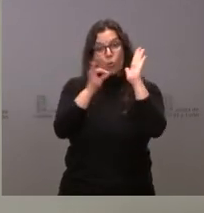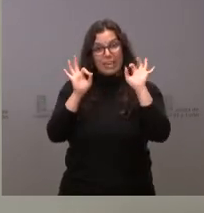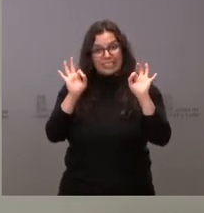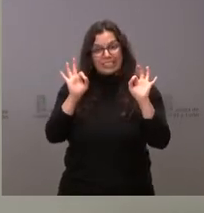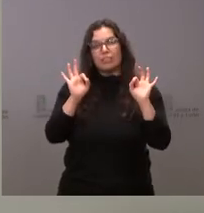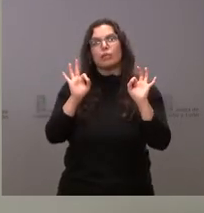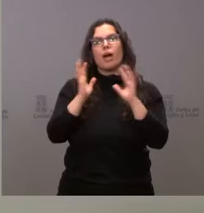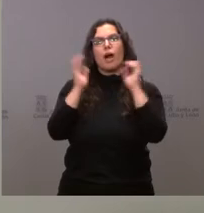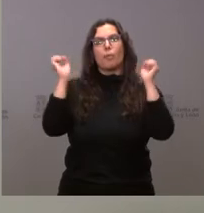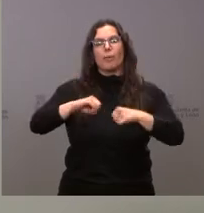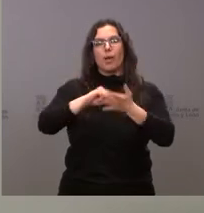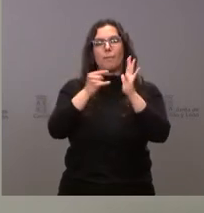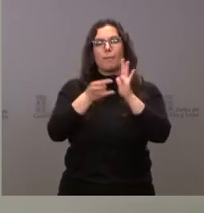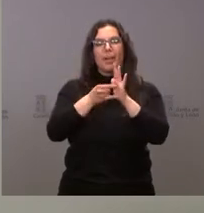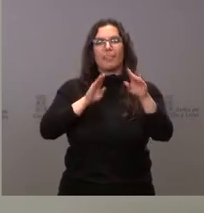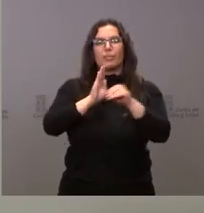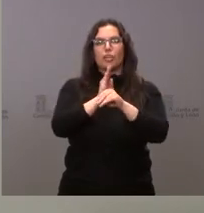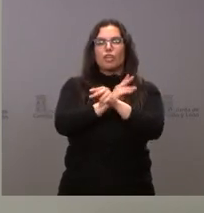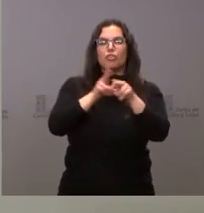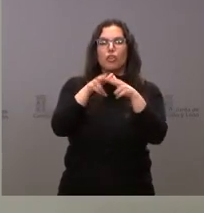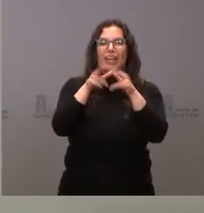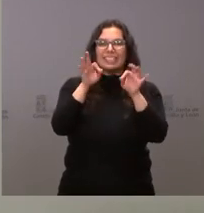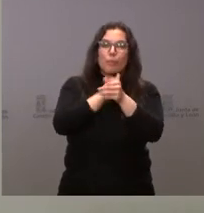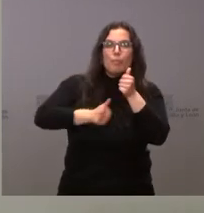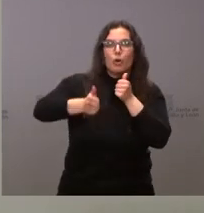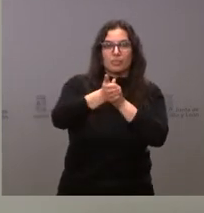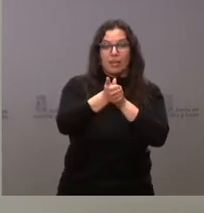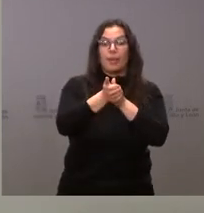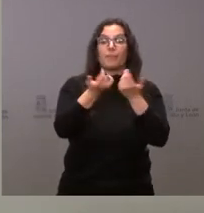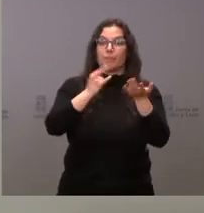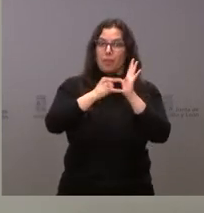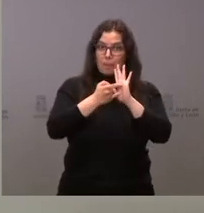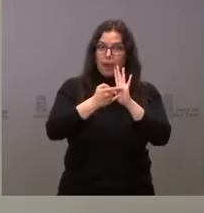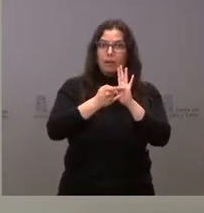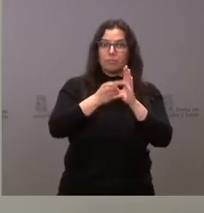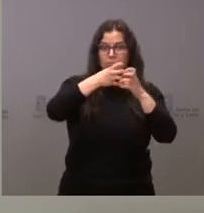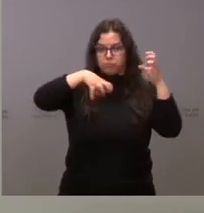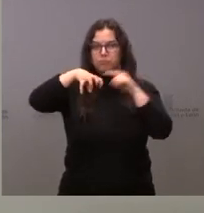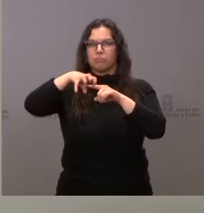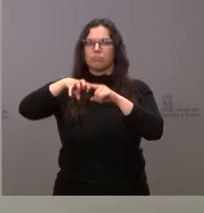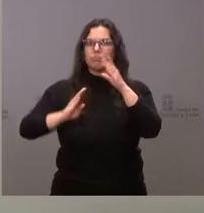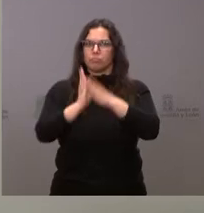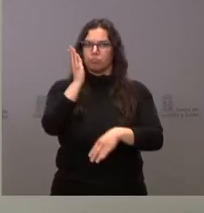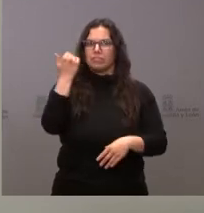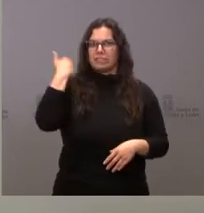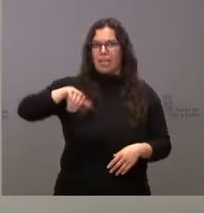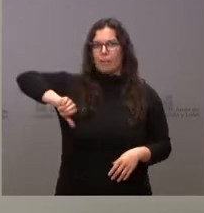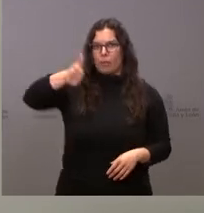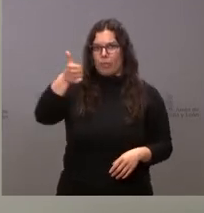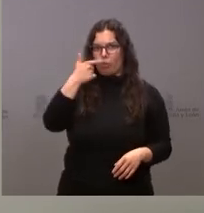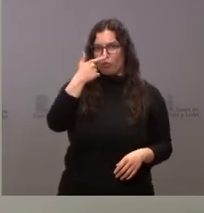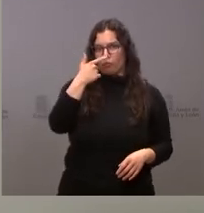plan de inversiones sociales prioritarias aquel plan se aprobó la pasada legislatura a que el